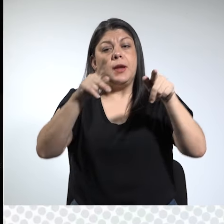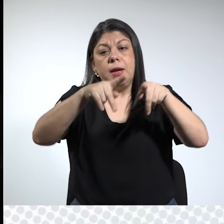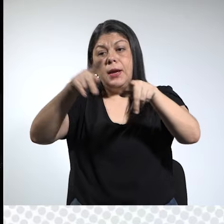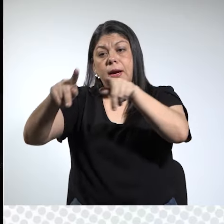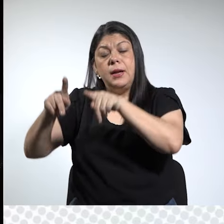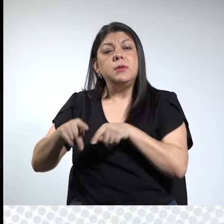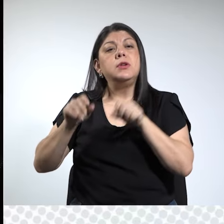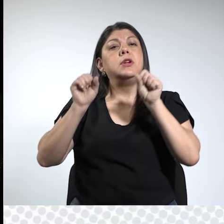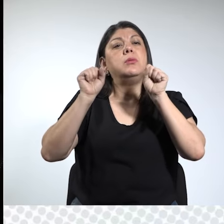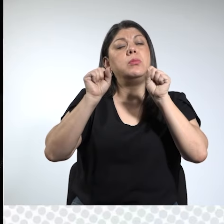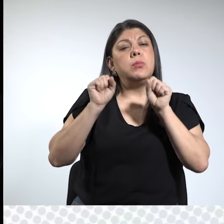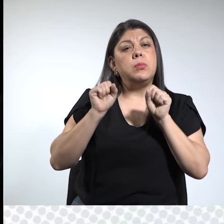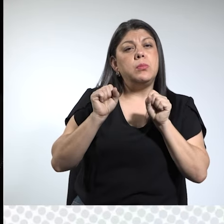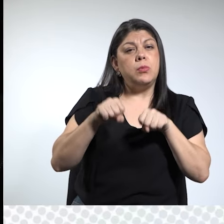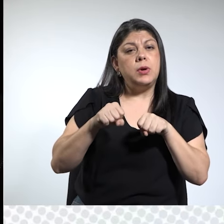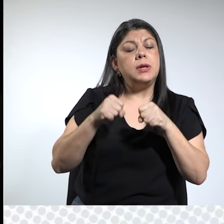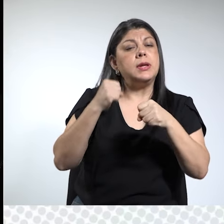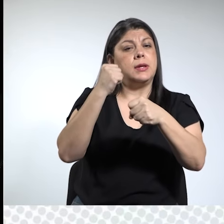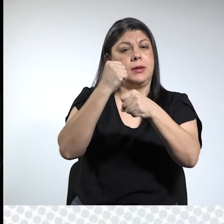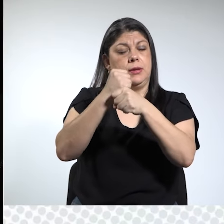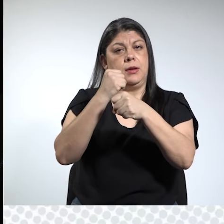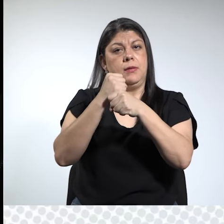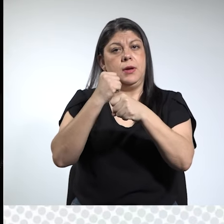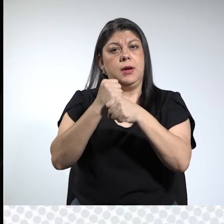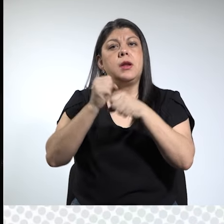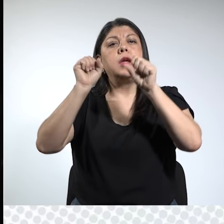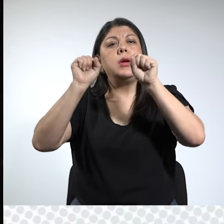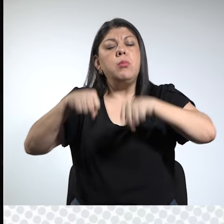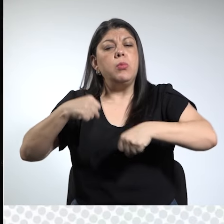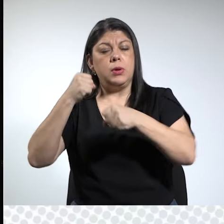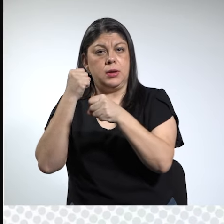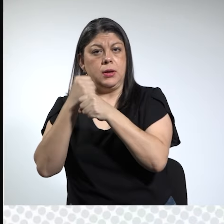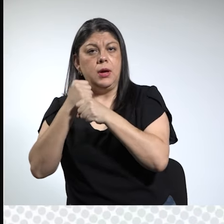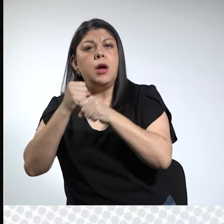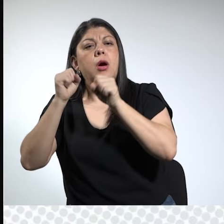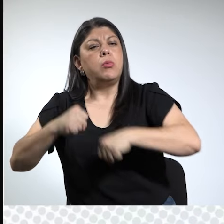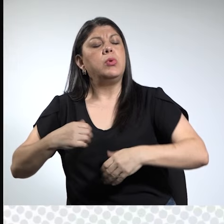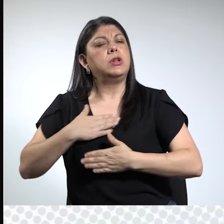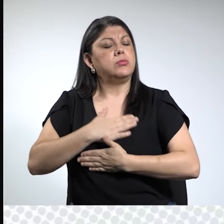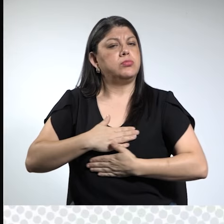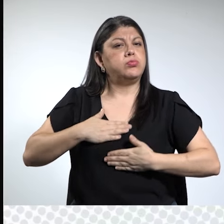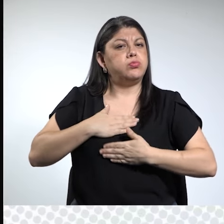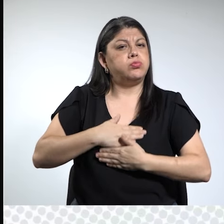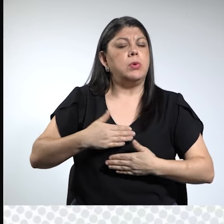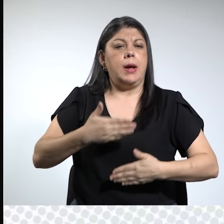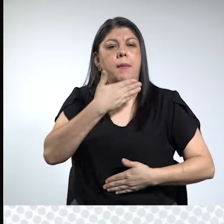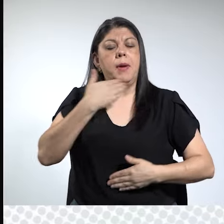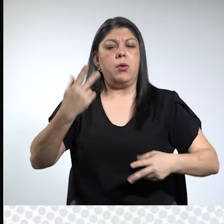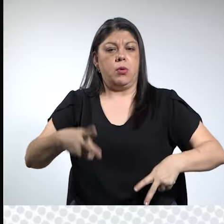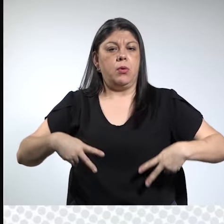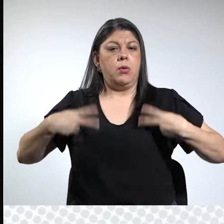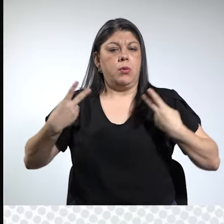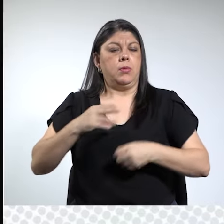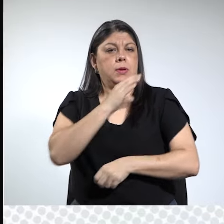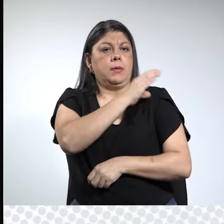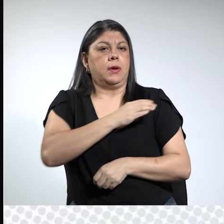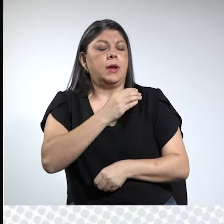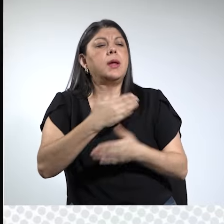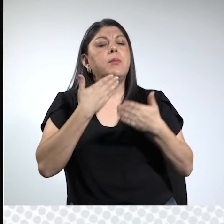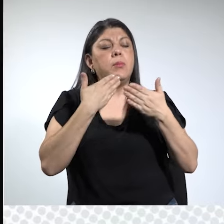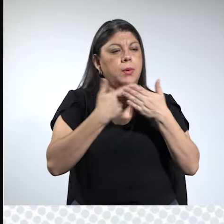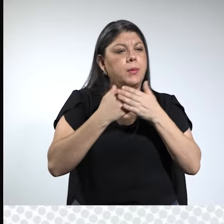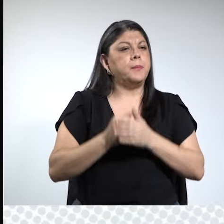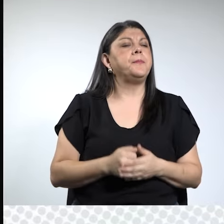las personas tengan trabajo y que con ese trabajo puedan disfrutar y tener una mejor calidad de vida. Muy